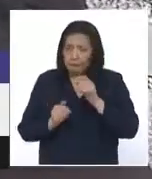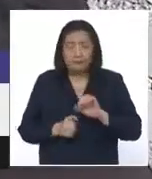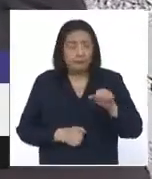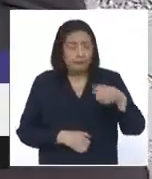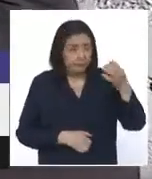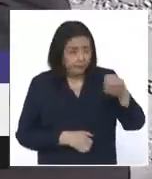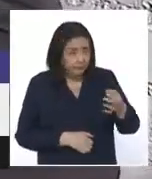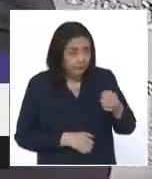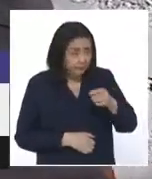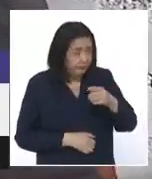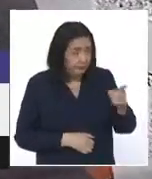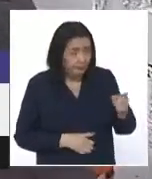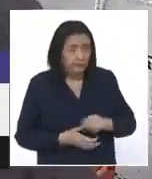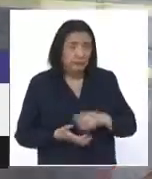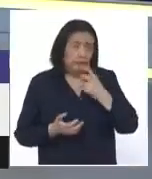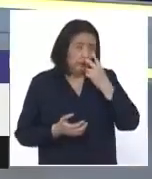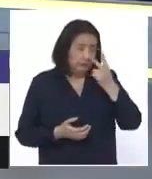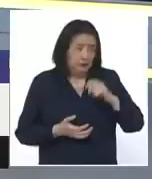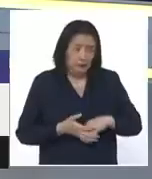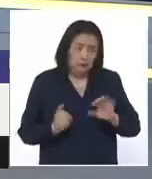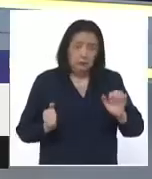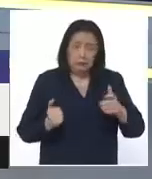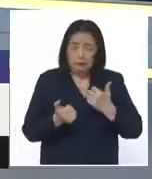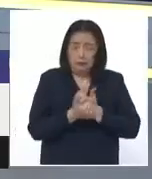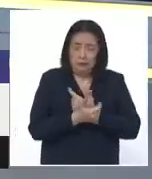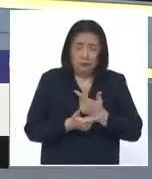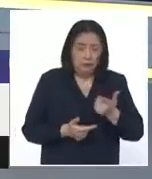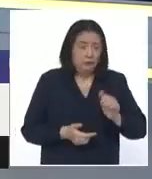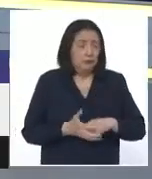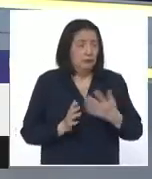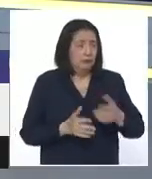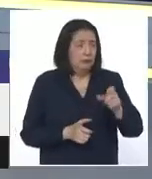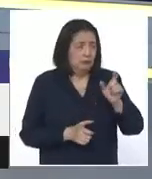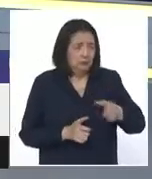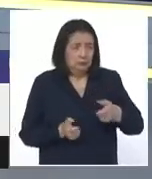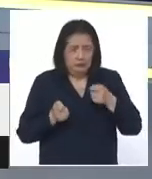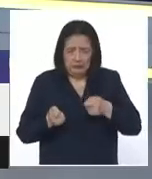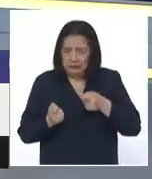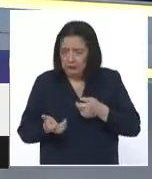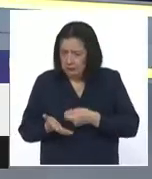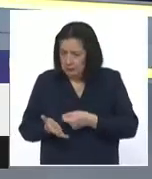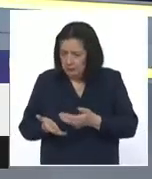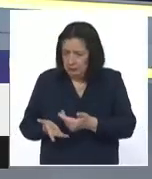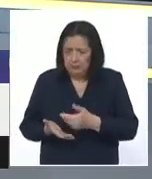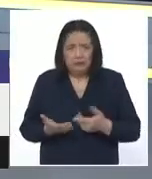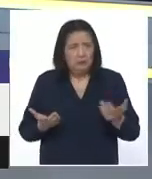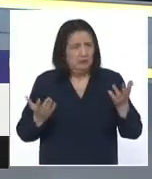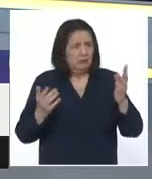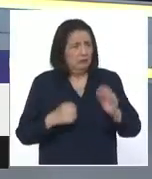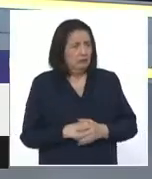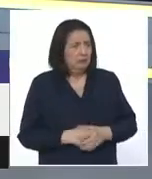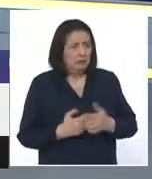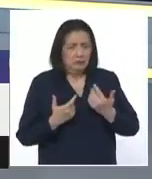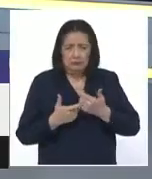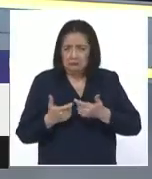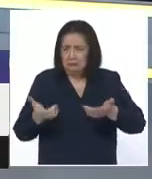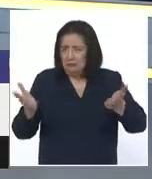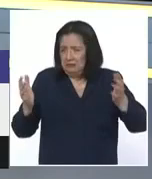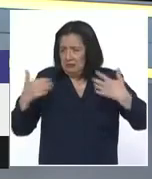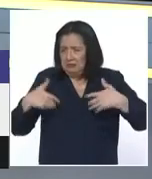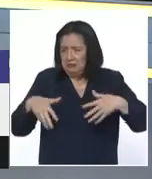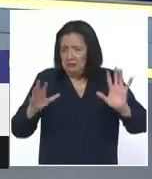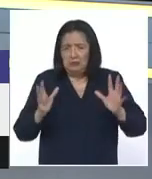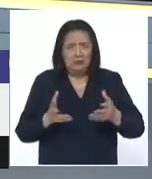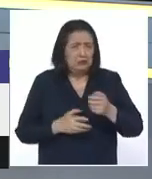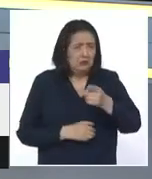verdad que tú has estado siguiendo la situación en San Juan de Lurigancho, donde los extorsionadores ya... prácticamente zona liberada, ya hacen lo que